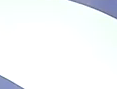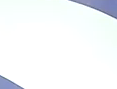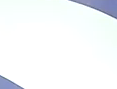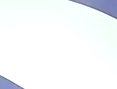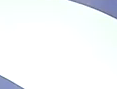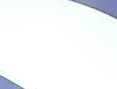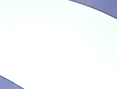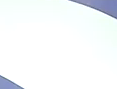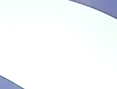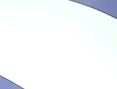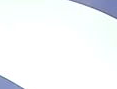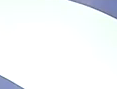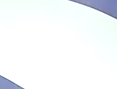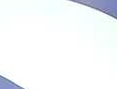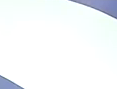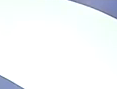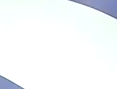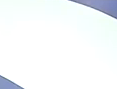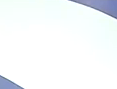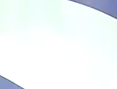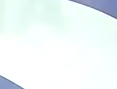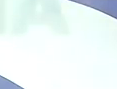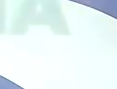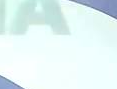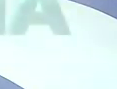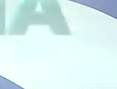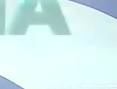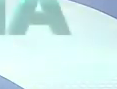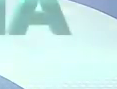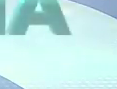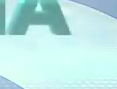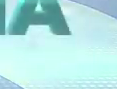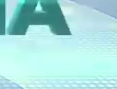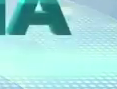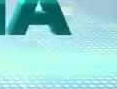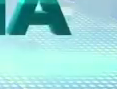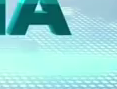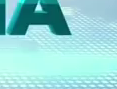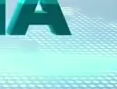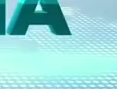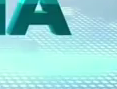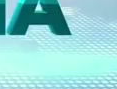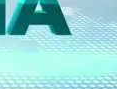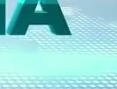Muy bien, nos vemos. Será hasta otro día. Chao. Este productor, ya, que vive Emelec.